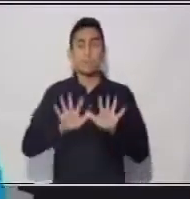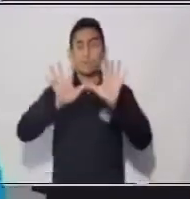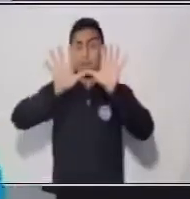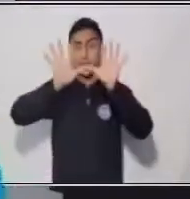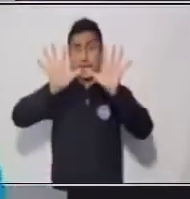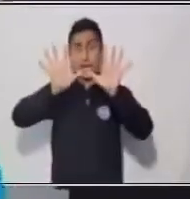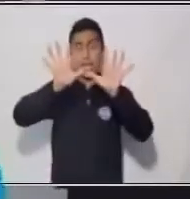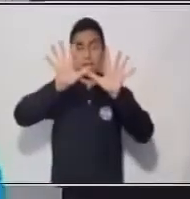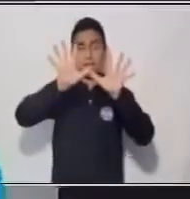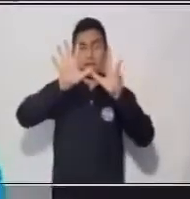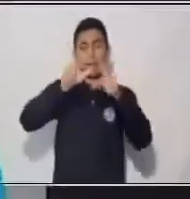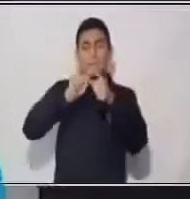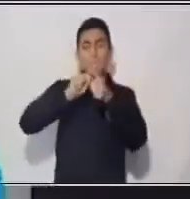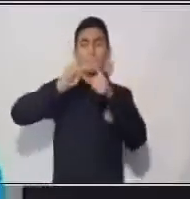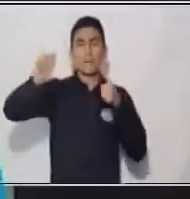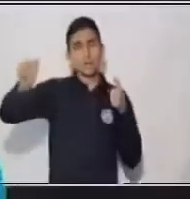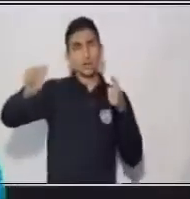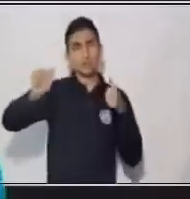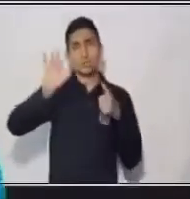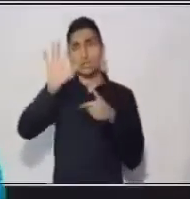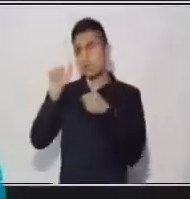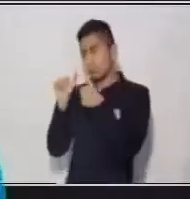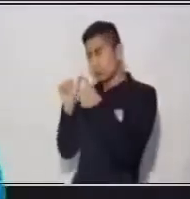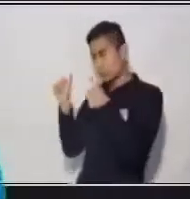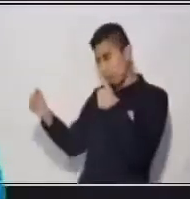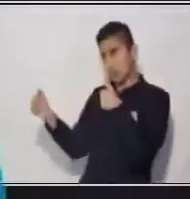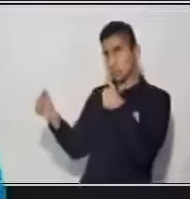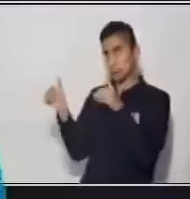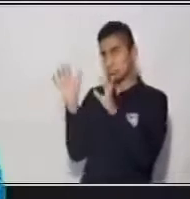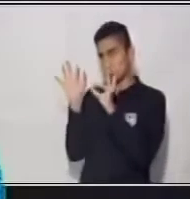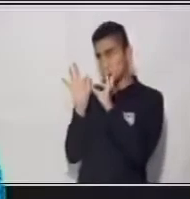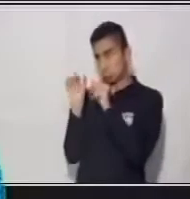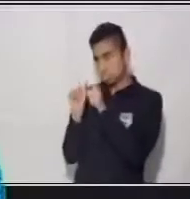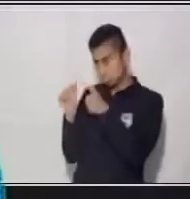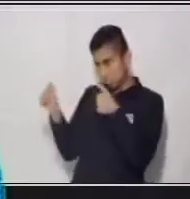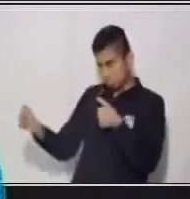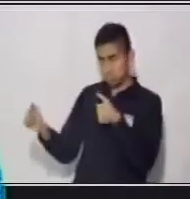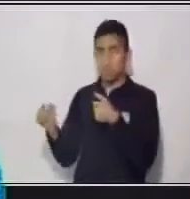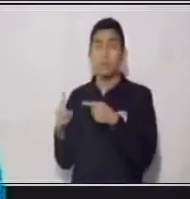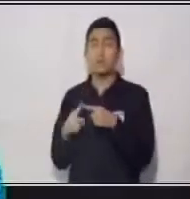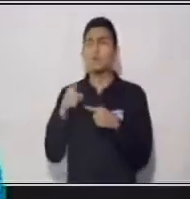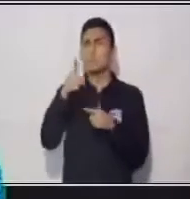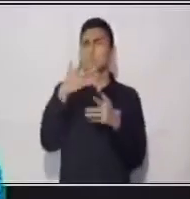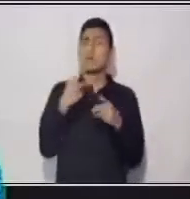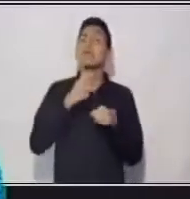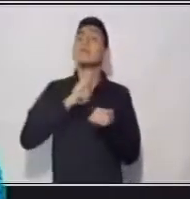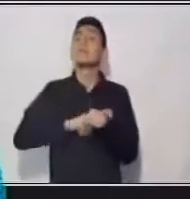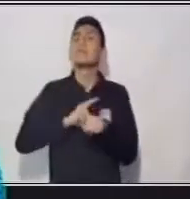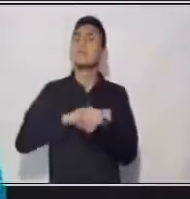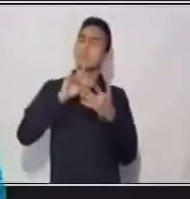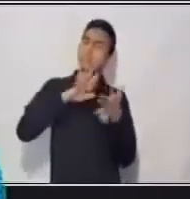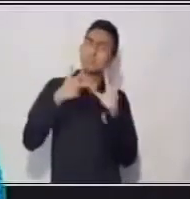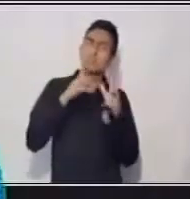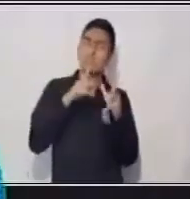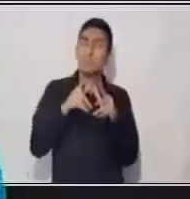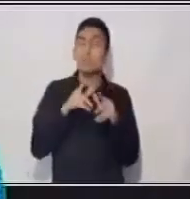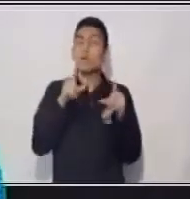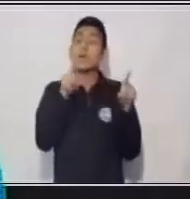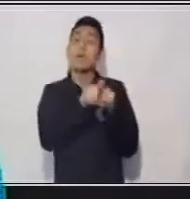10 metros y tenemos un tiempo igual